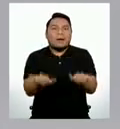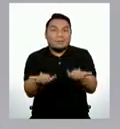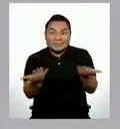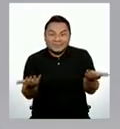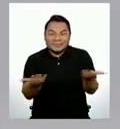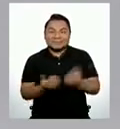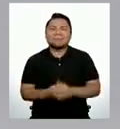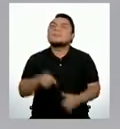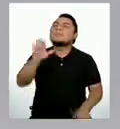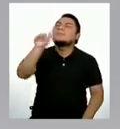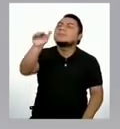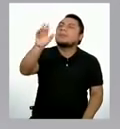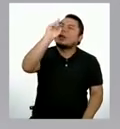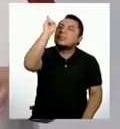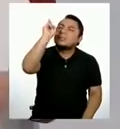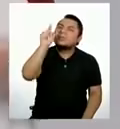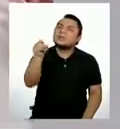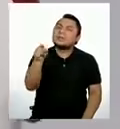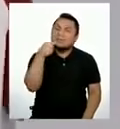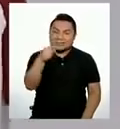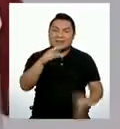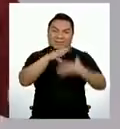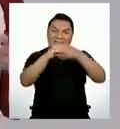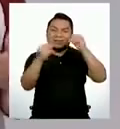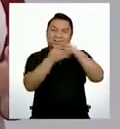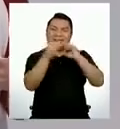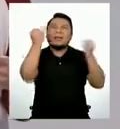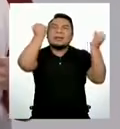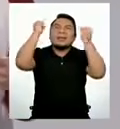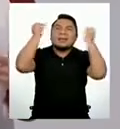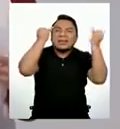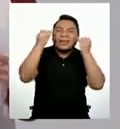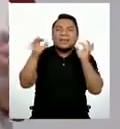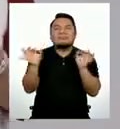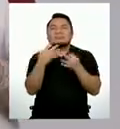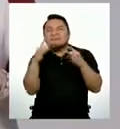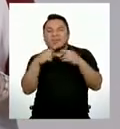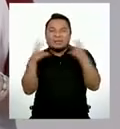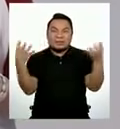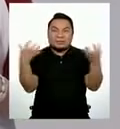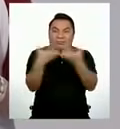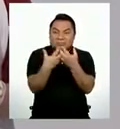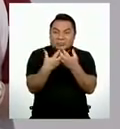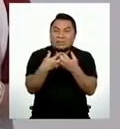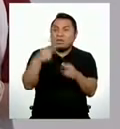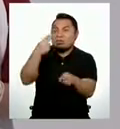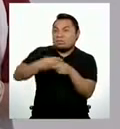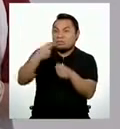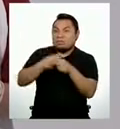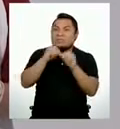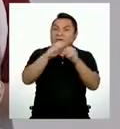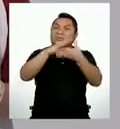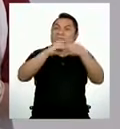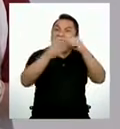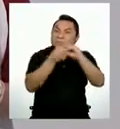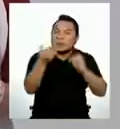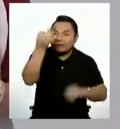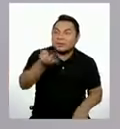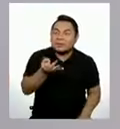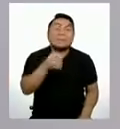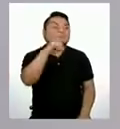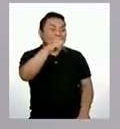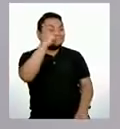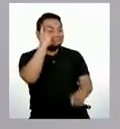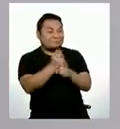Profesora, este tipo de historias que mezclan fantasía con realidad tiene un nombre, ¿verdad? Así es,